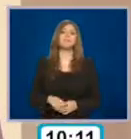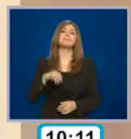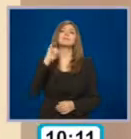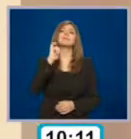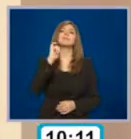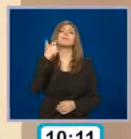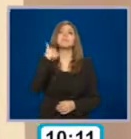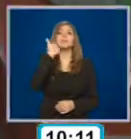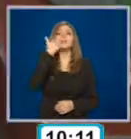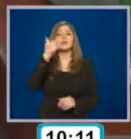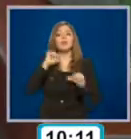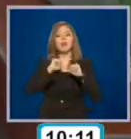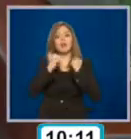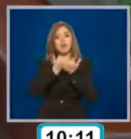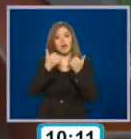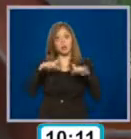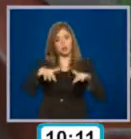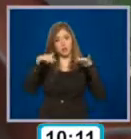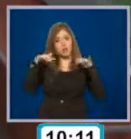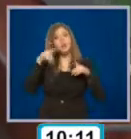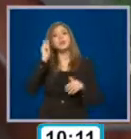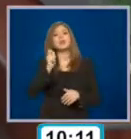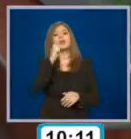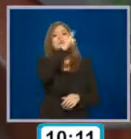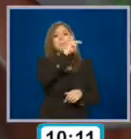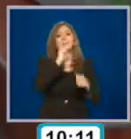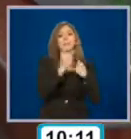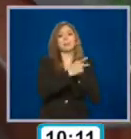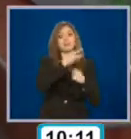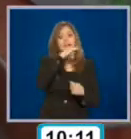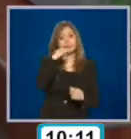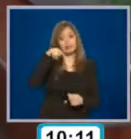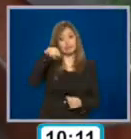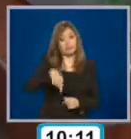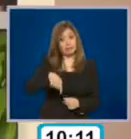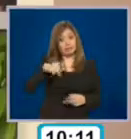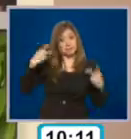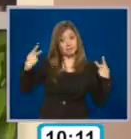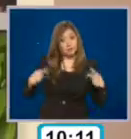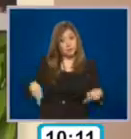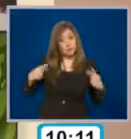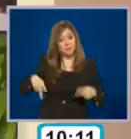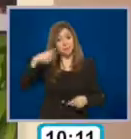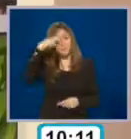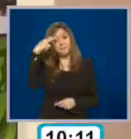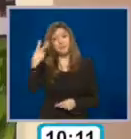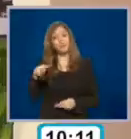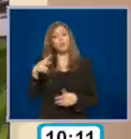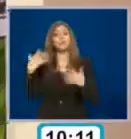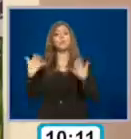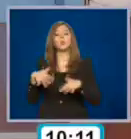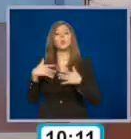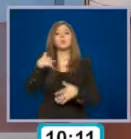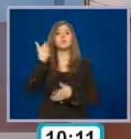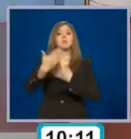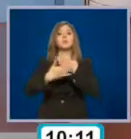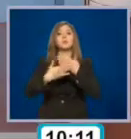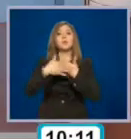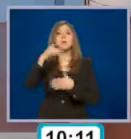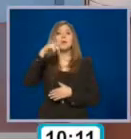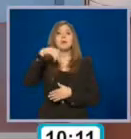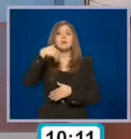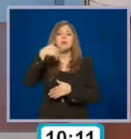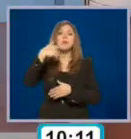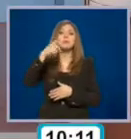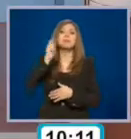para Chile el público mexicano es muy importante. El Chile admira mucho México. Entonces el día de mañana poder llenar un auditorio